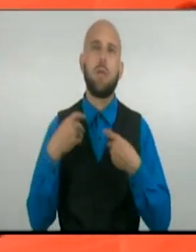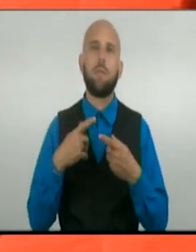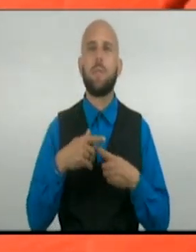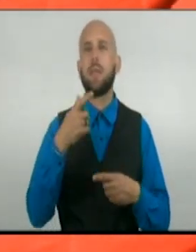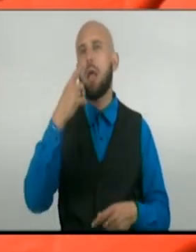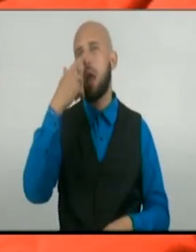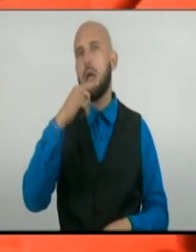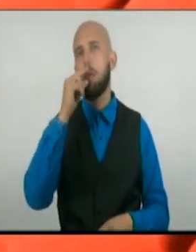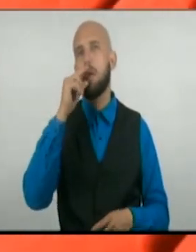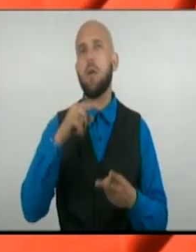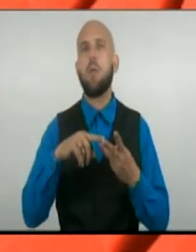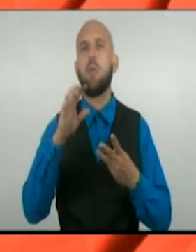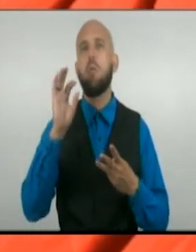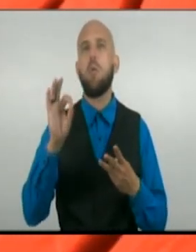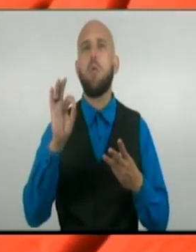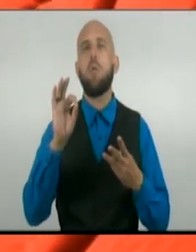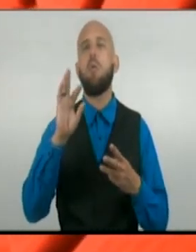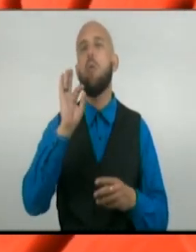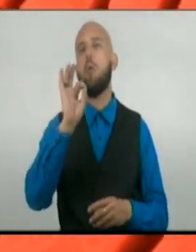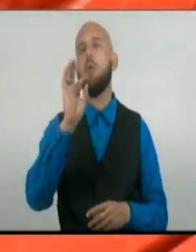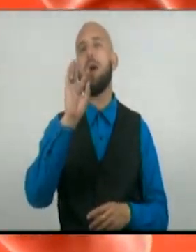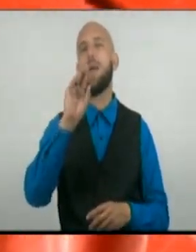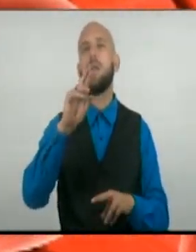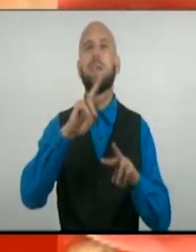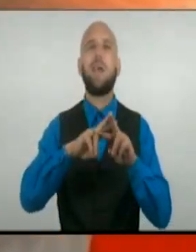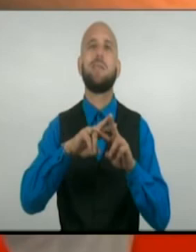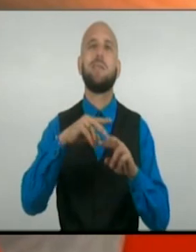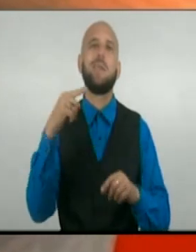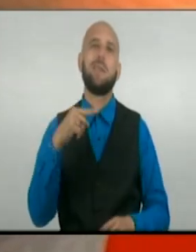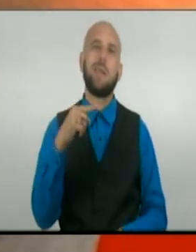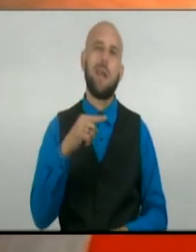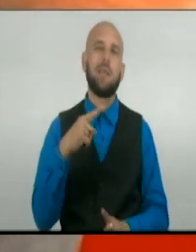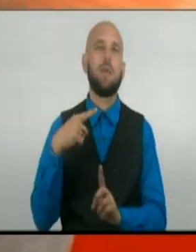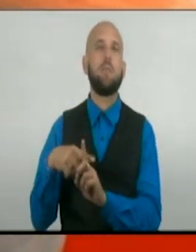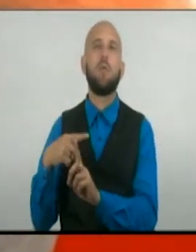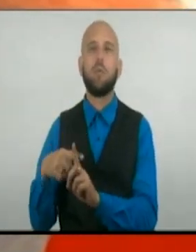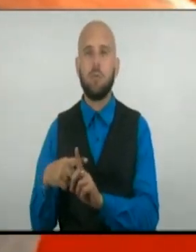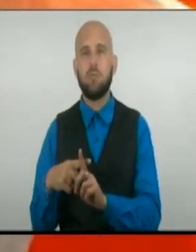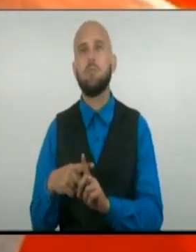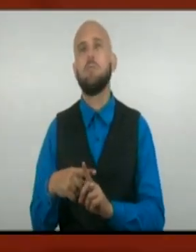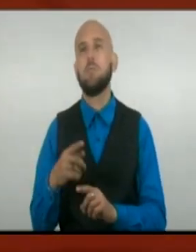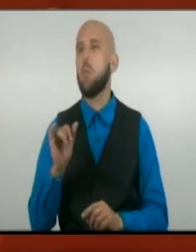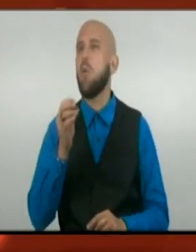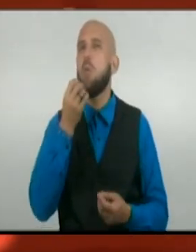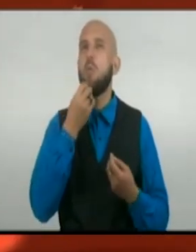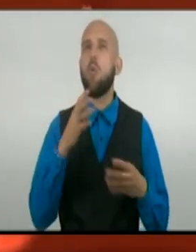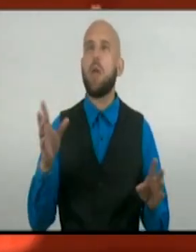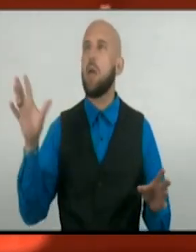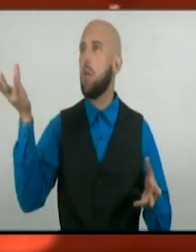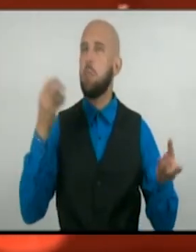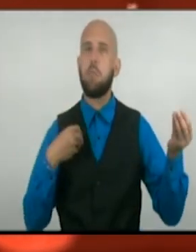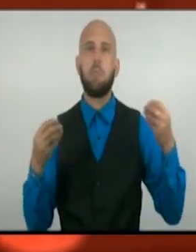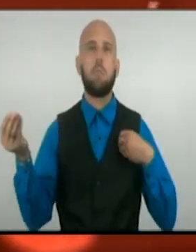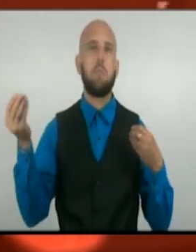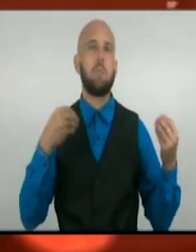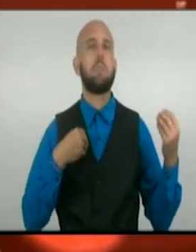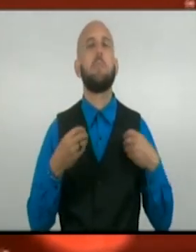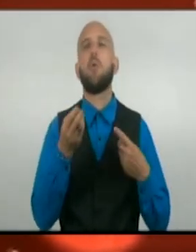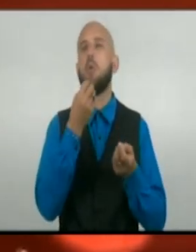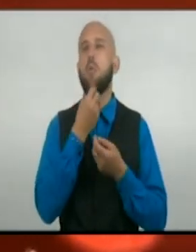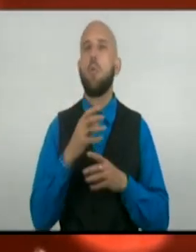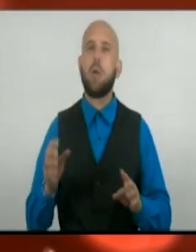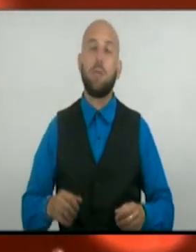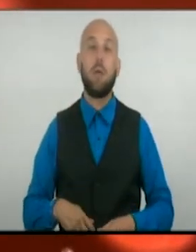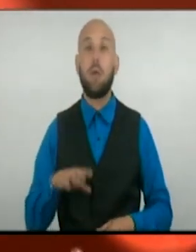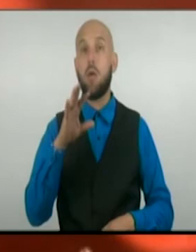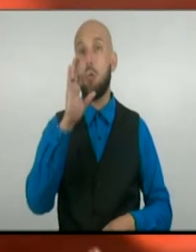o rh negativo o positivo es el llamado receptor universal la sangre del grupo